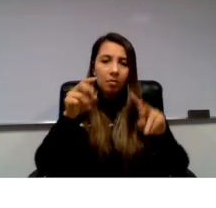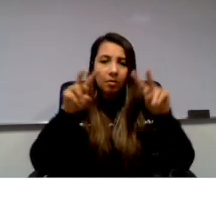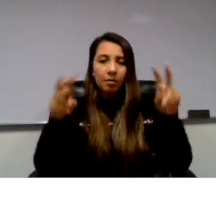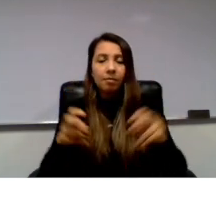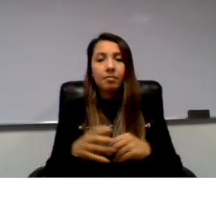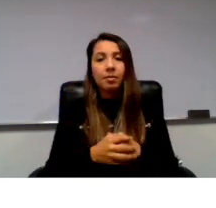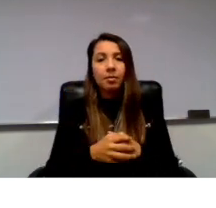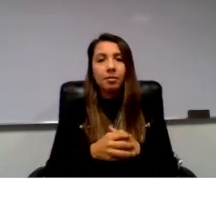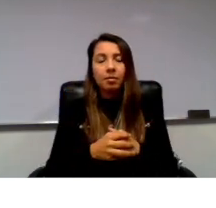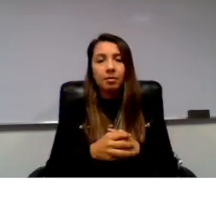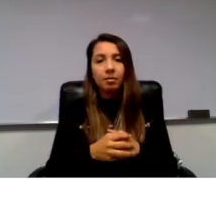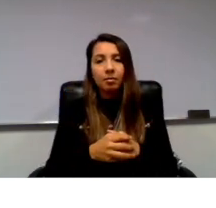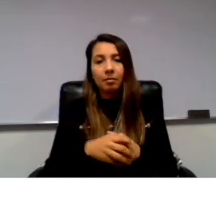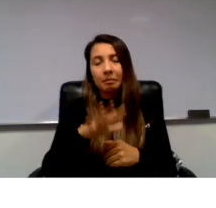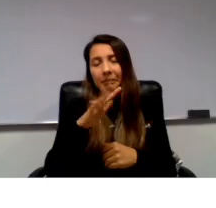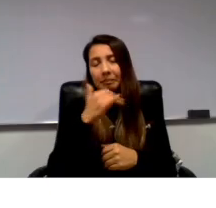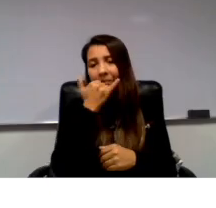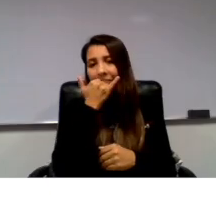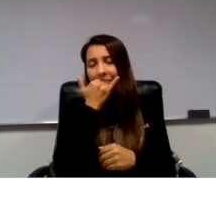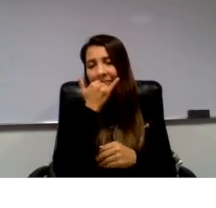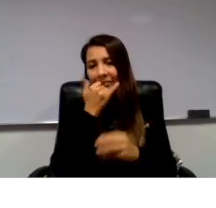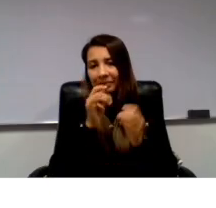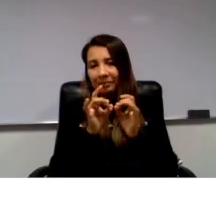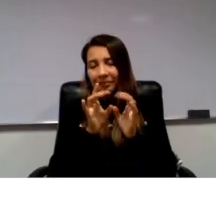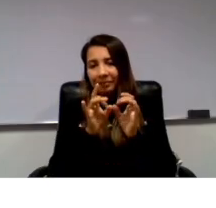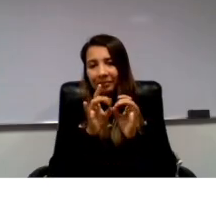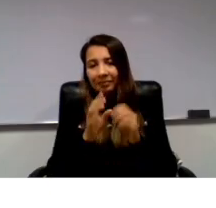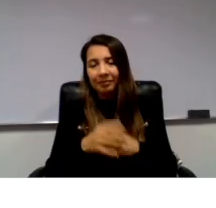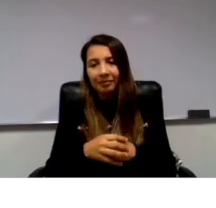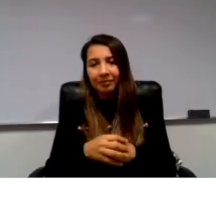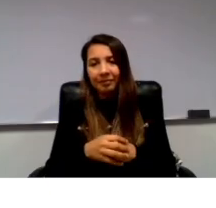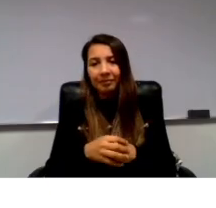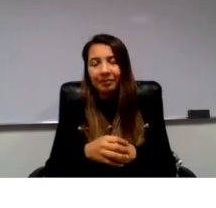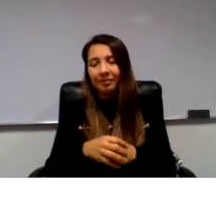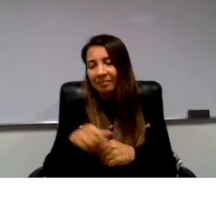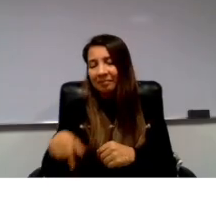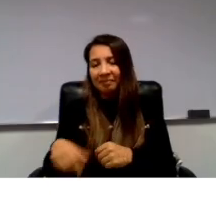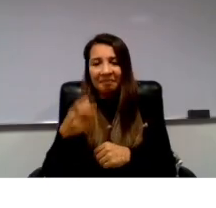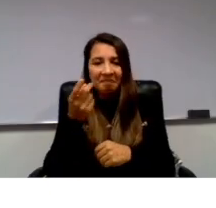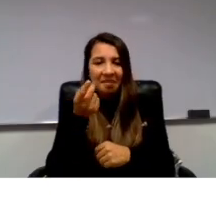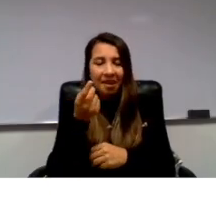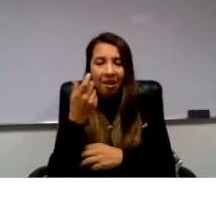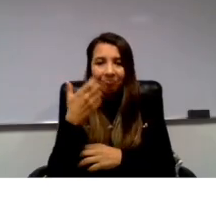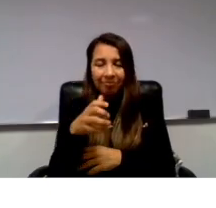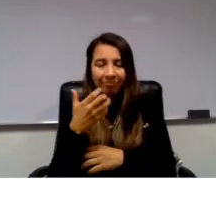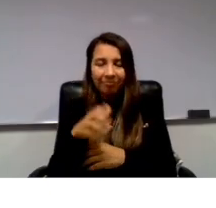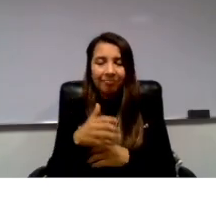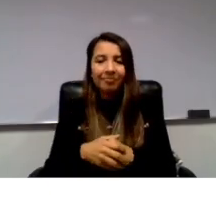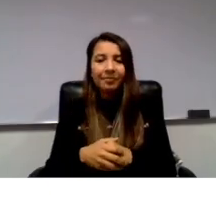es, perdona que mi perrito no me deja, pero es